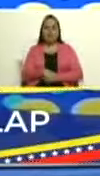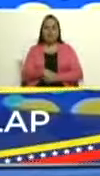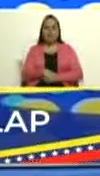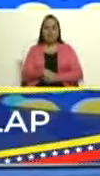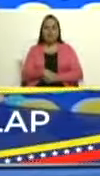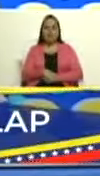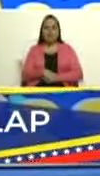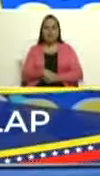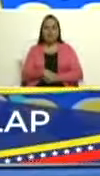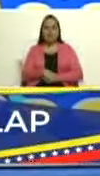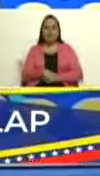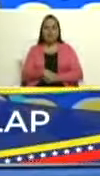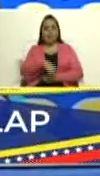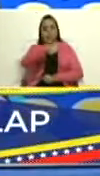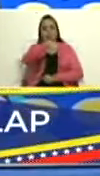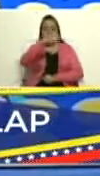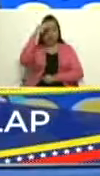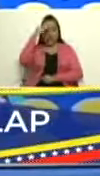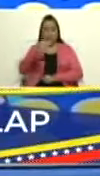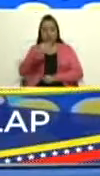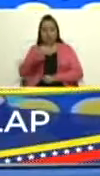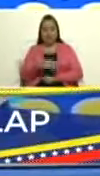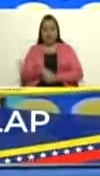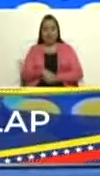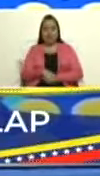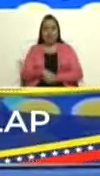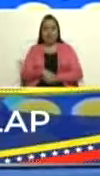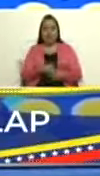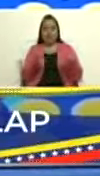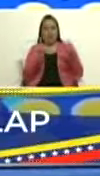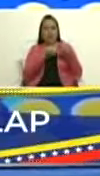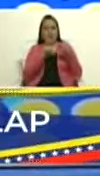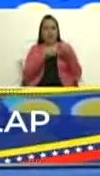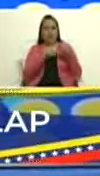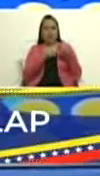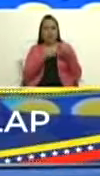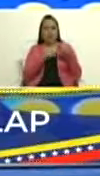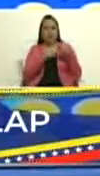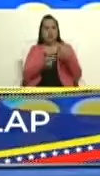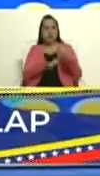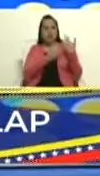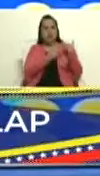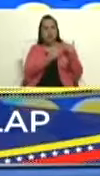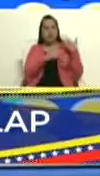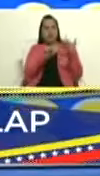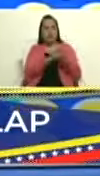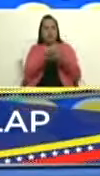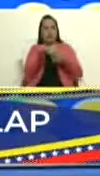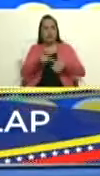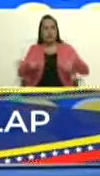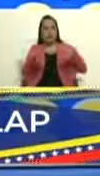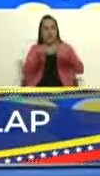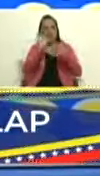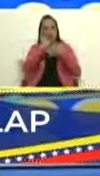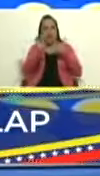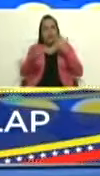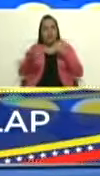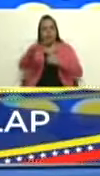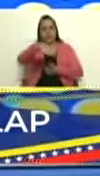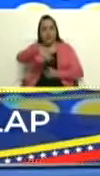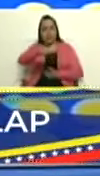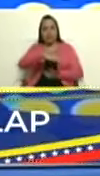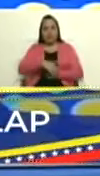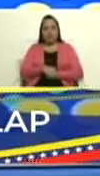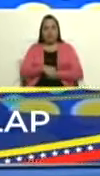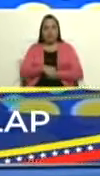Señores generales, mayor general Edil Lorenzo Ramírez Villamil, comandante de la región estratégica Los Llanos,